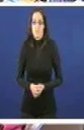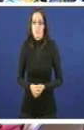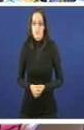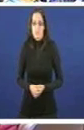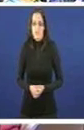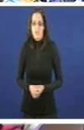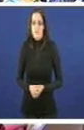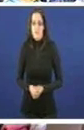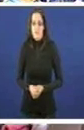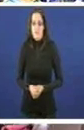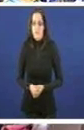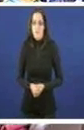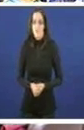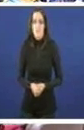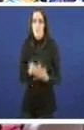moitas gracias